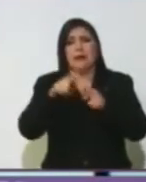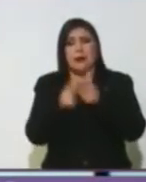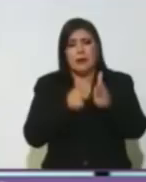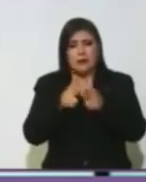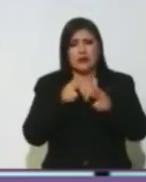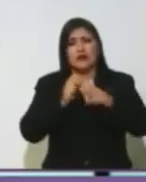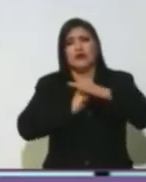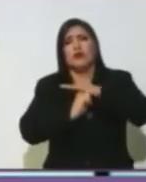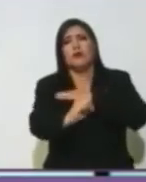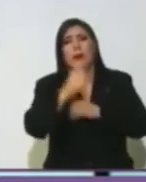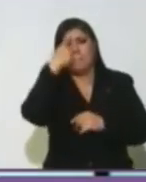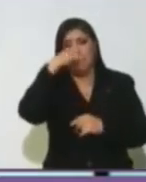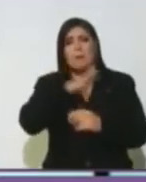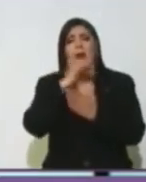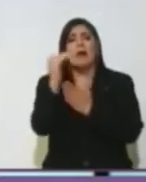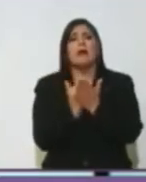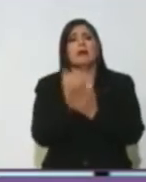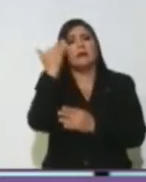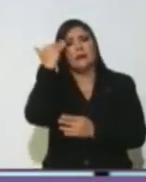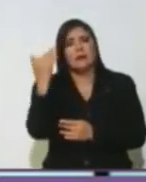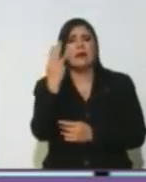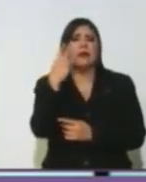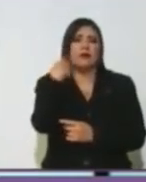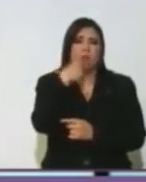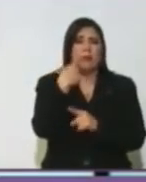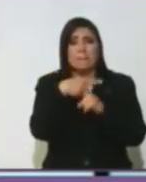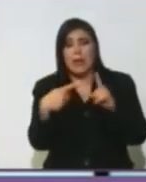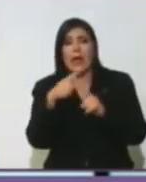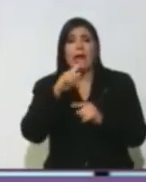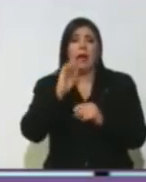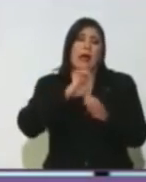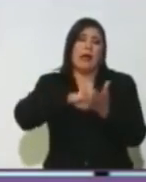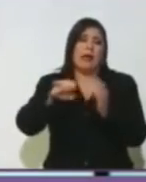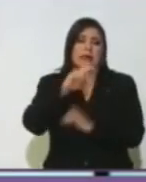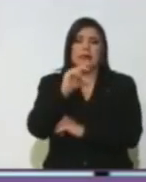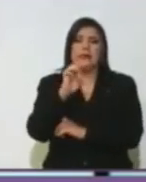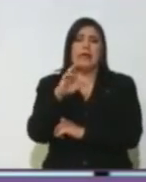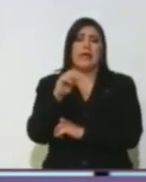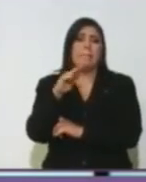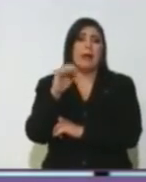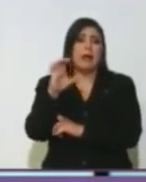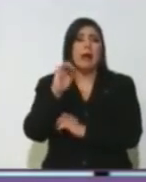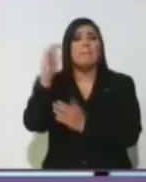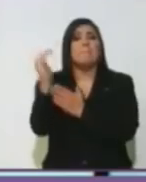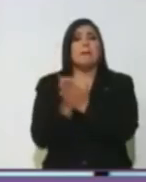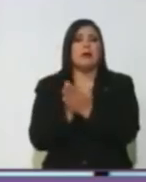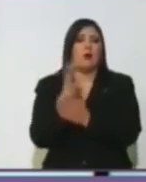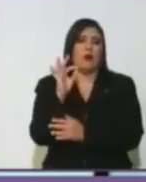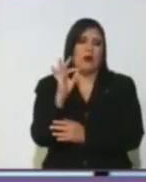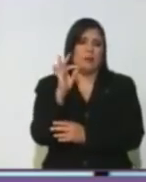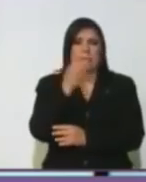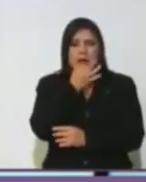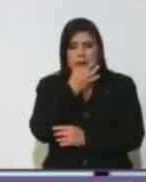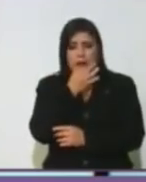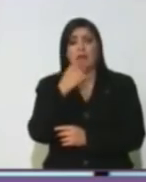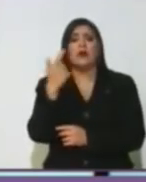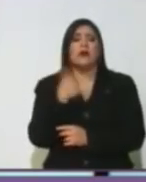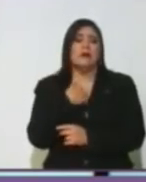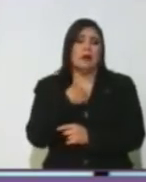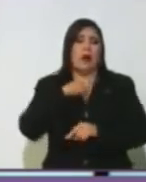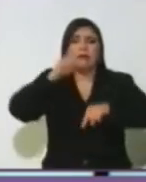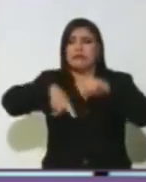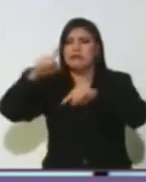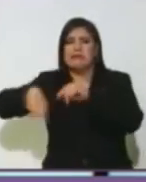los tiempos de tres horas y media por ejemplo a tecámac a menos de 40 minutos voy a sacar los